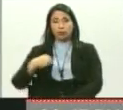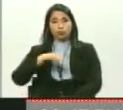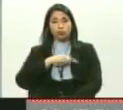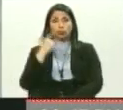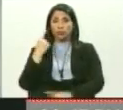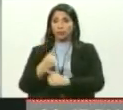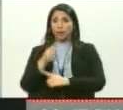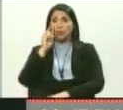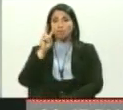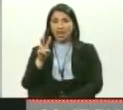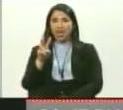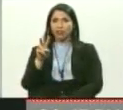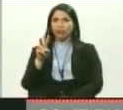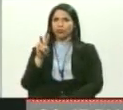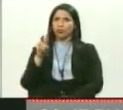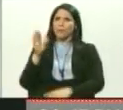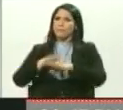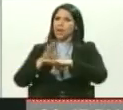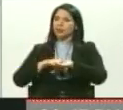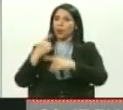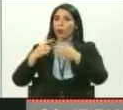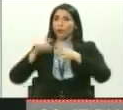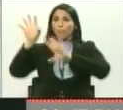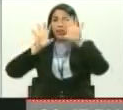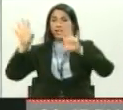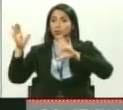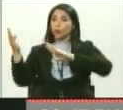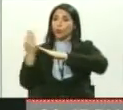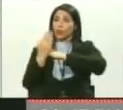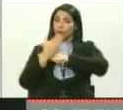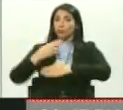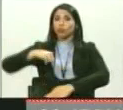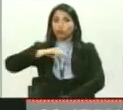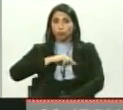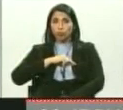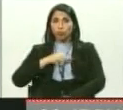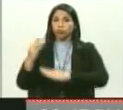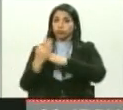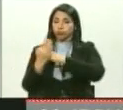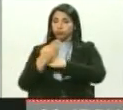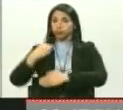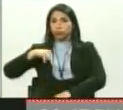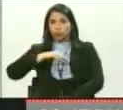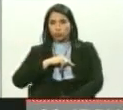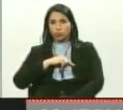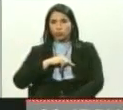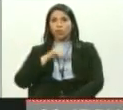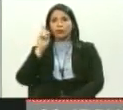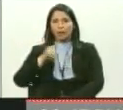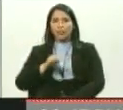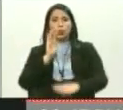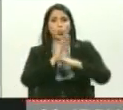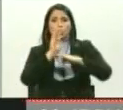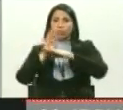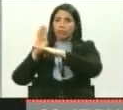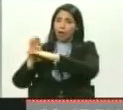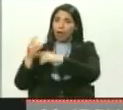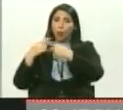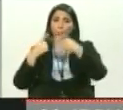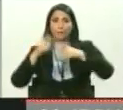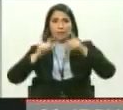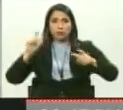vernos allí y entonces cuidarnos nosotros. Cuidarnos nosotros es cuidar de los demás.